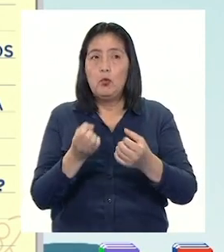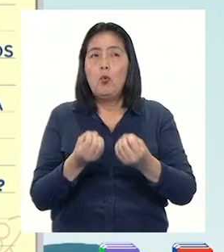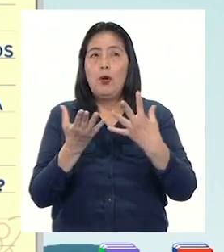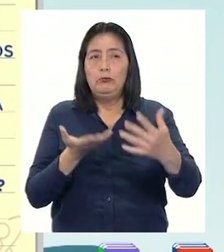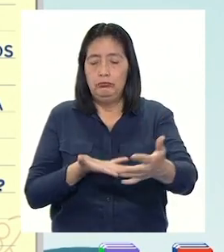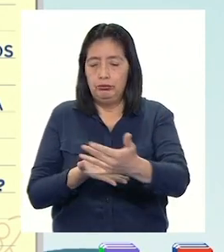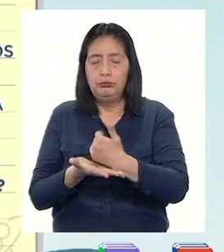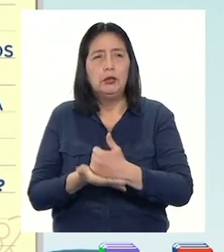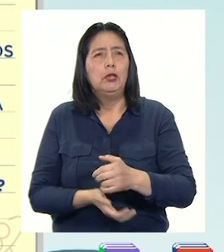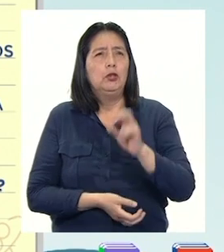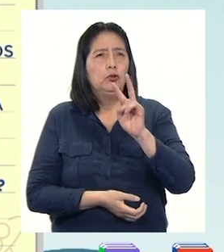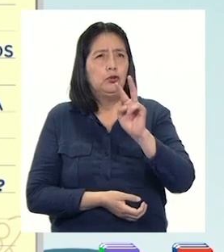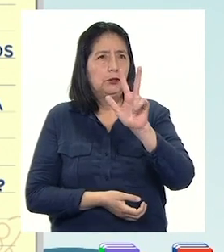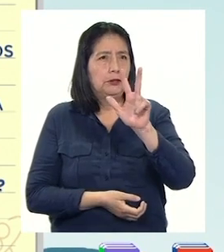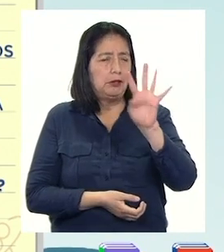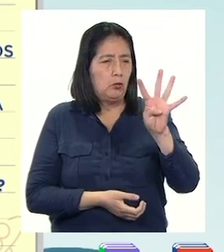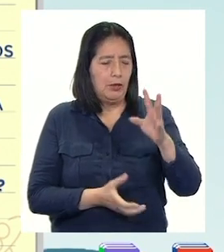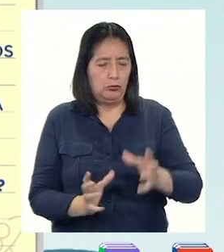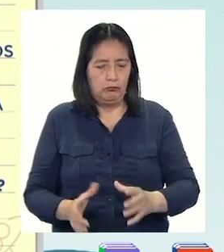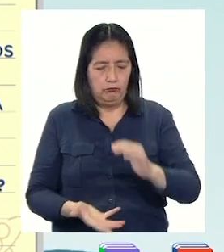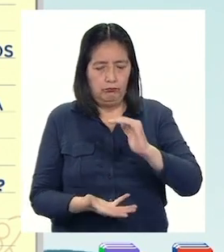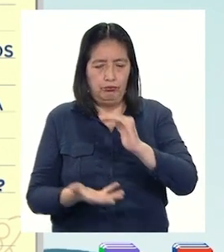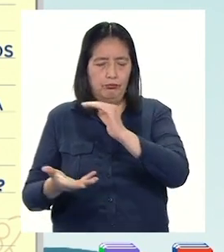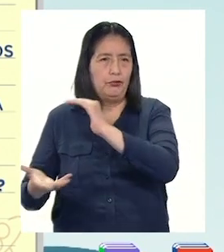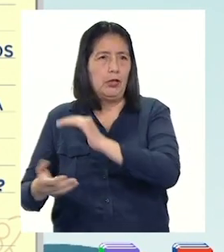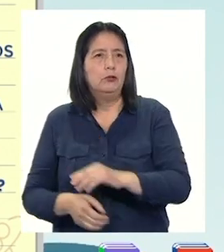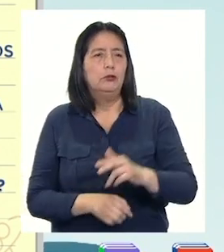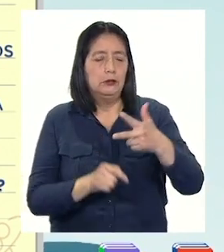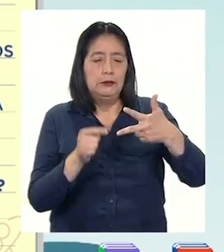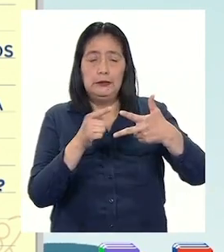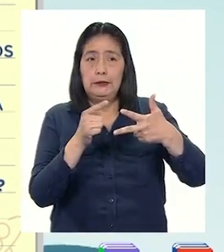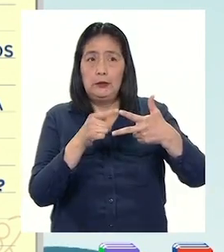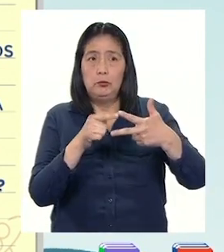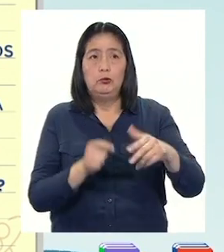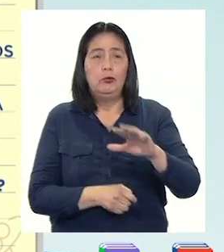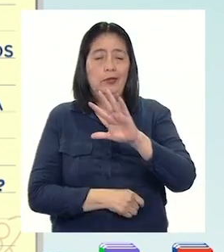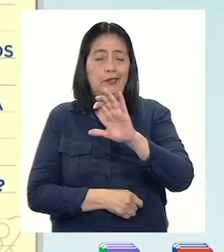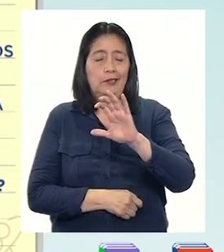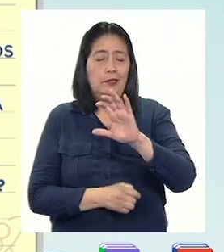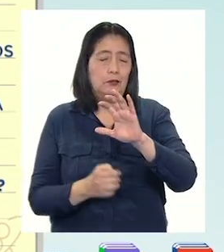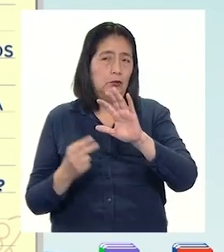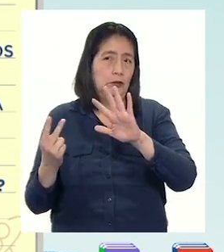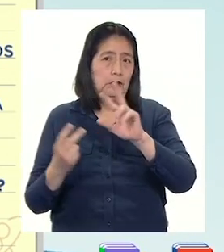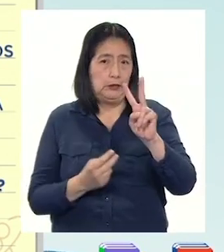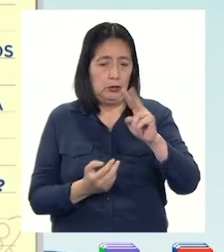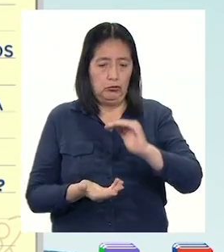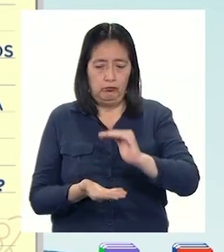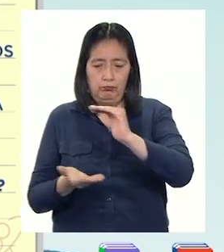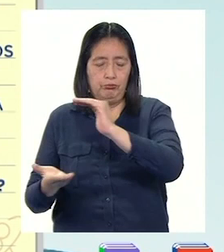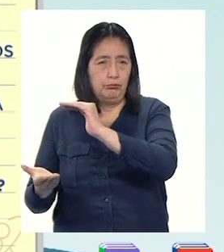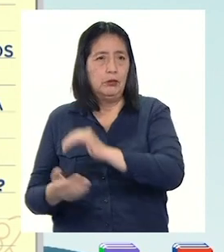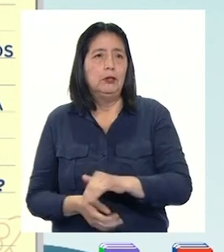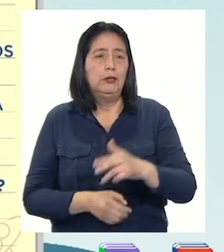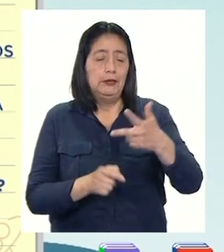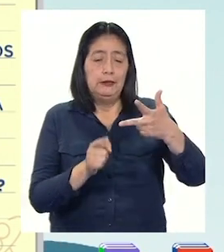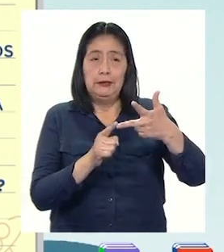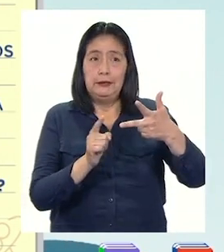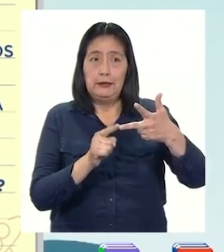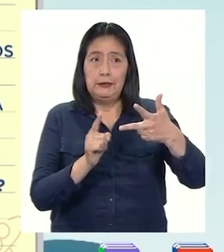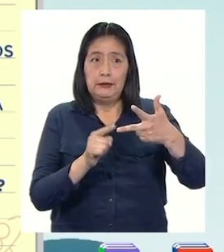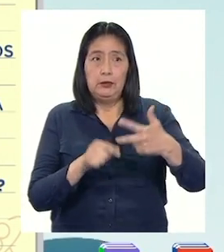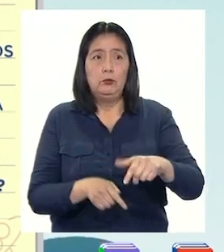cosechado 234 sacos. Del segundo tipo, 572 sacos. Y del tercer